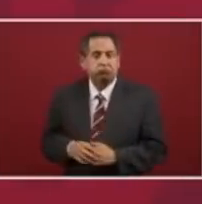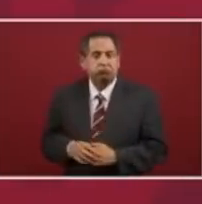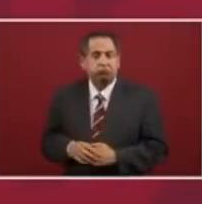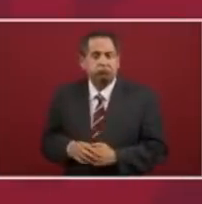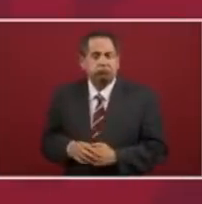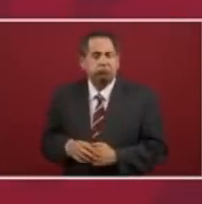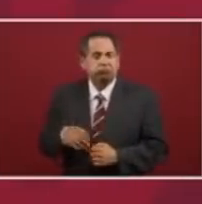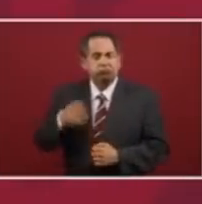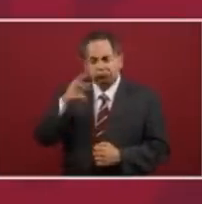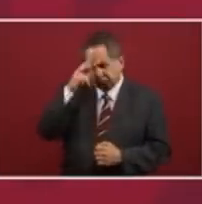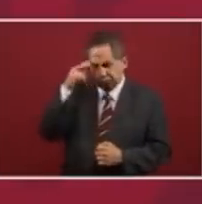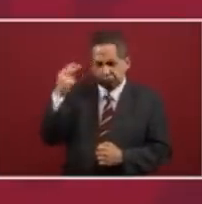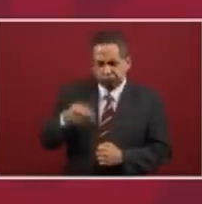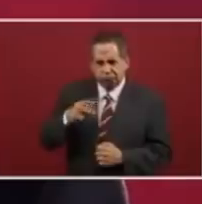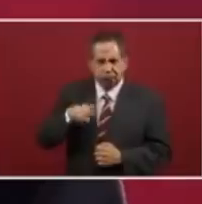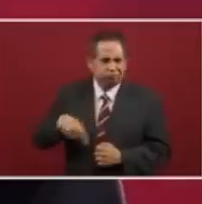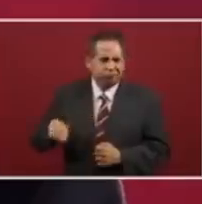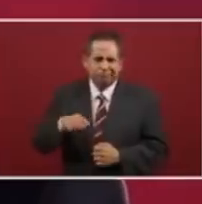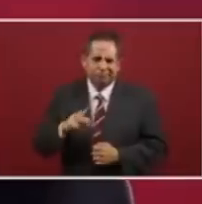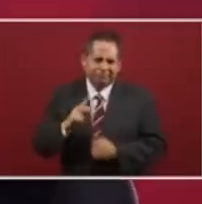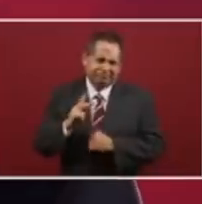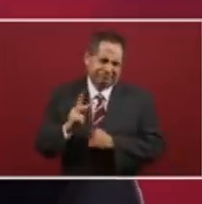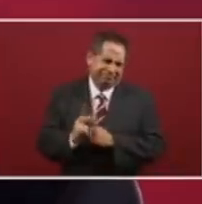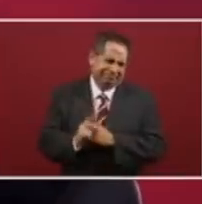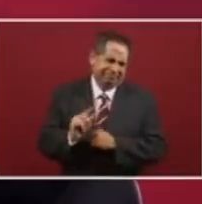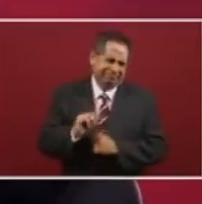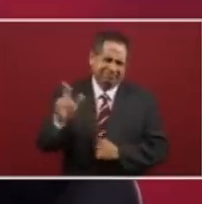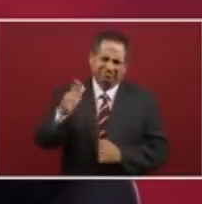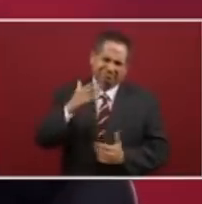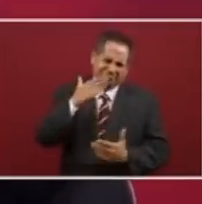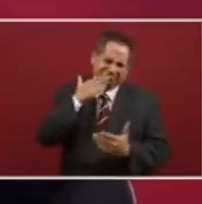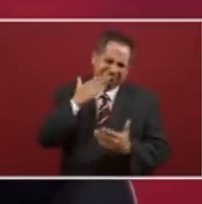es un gran país